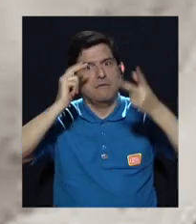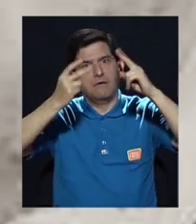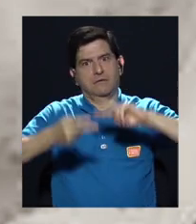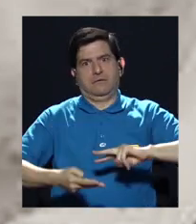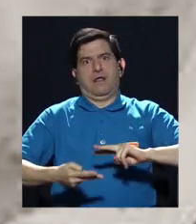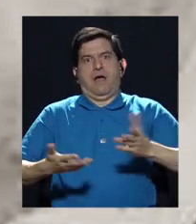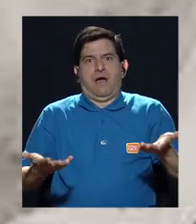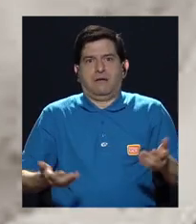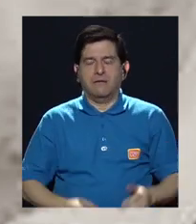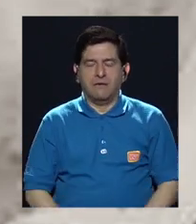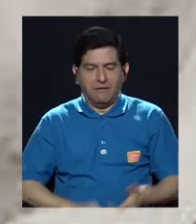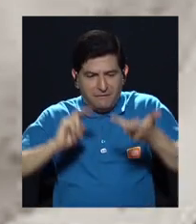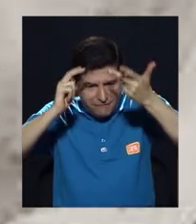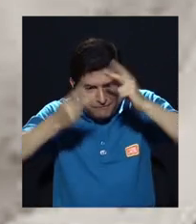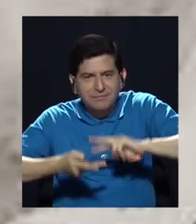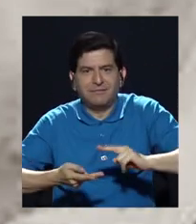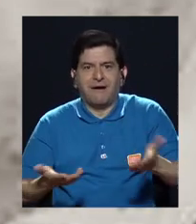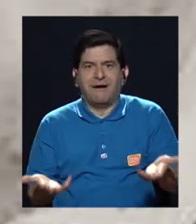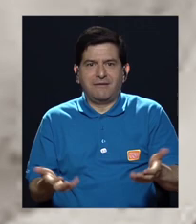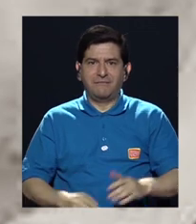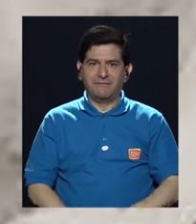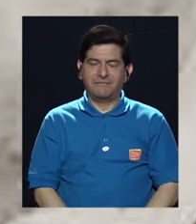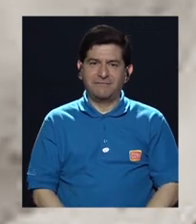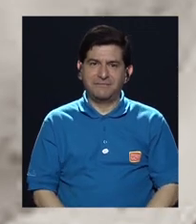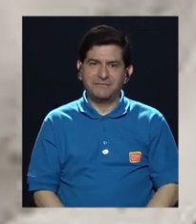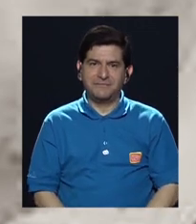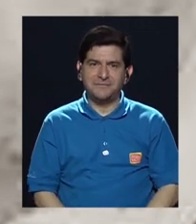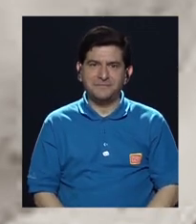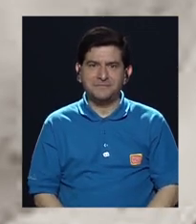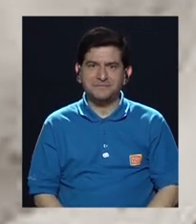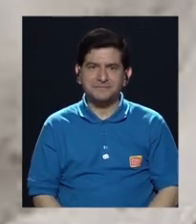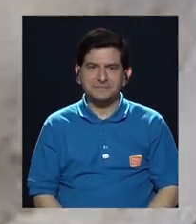Todo lo contrario. Todo lo contrario.